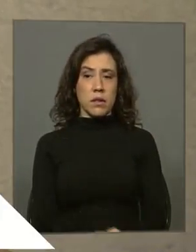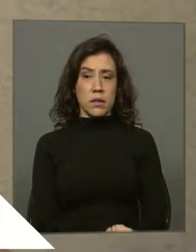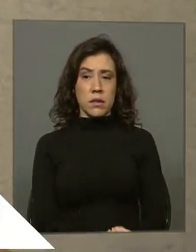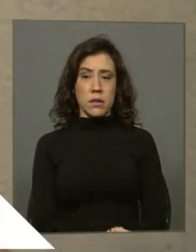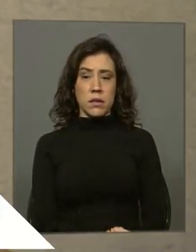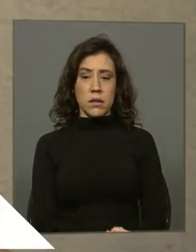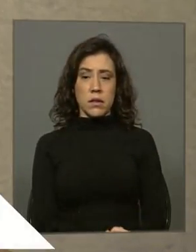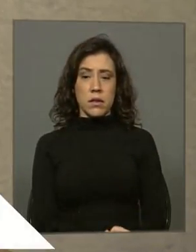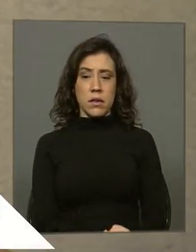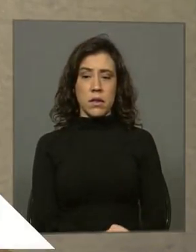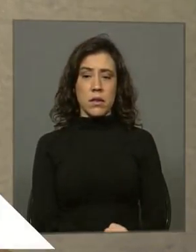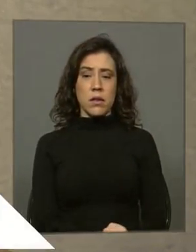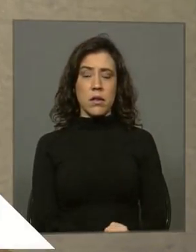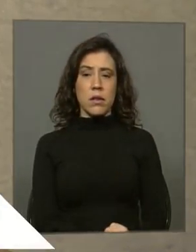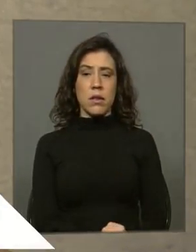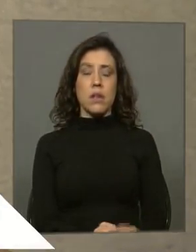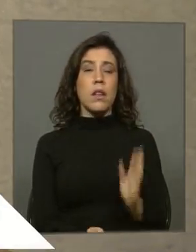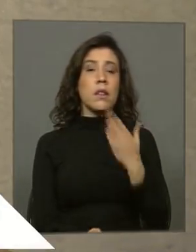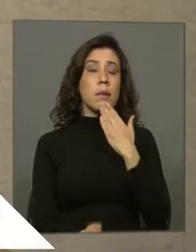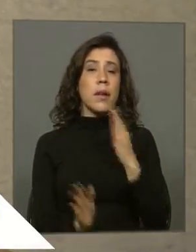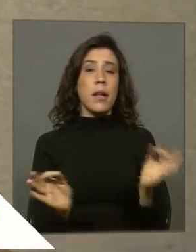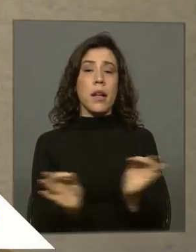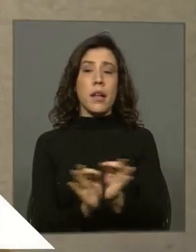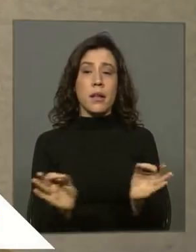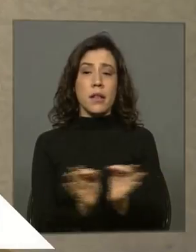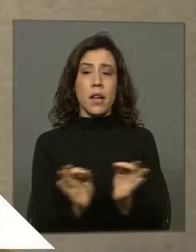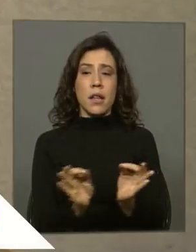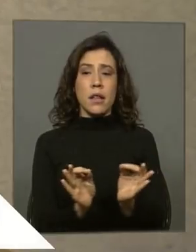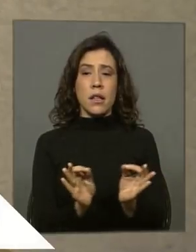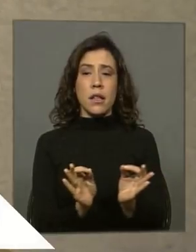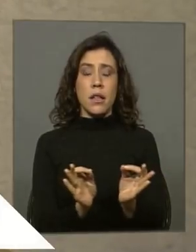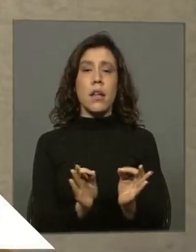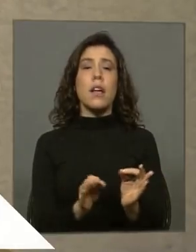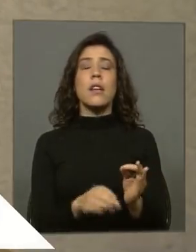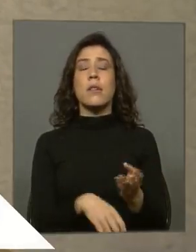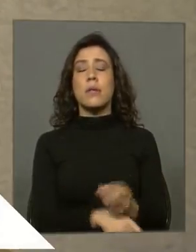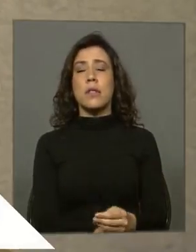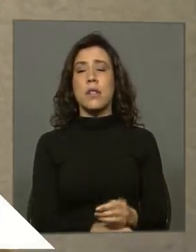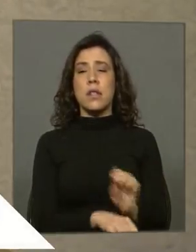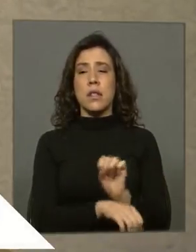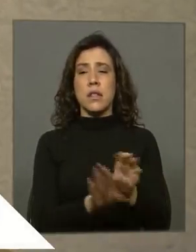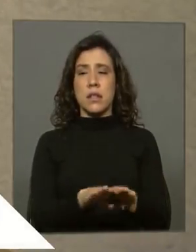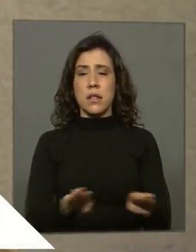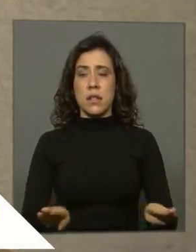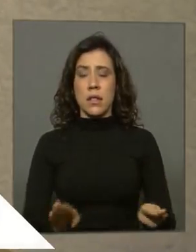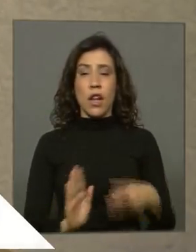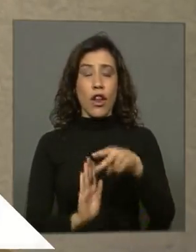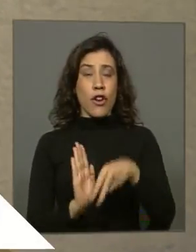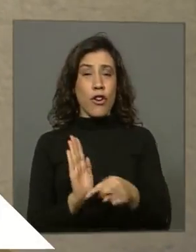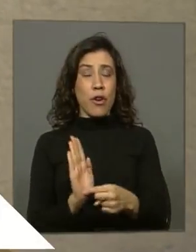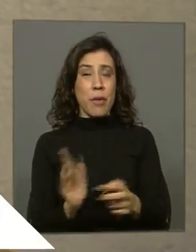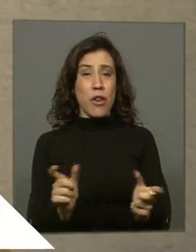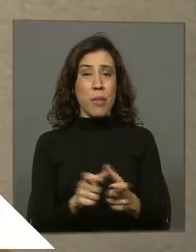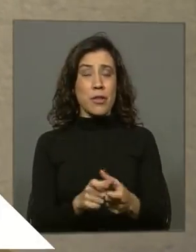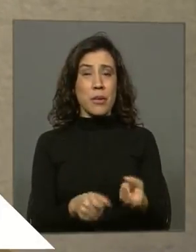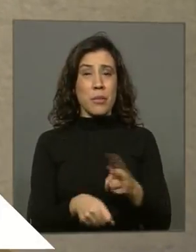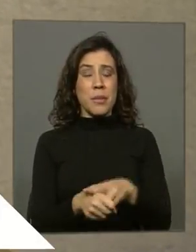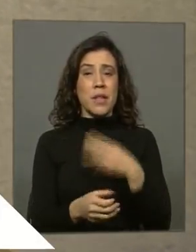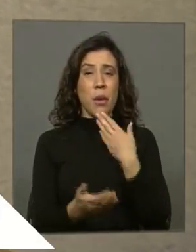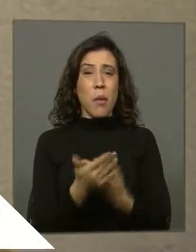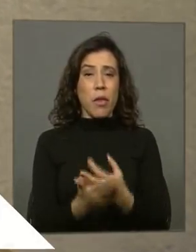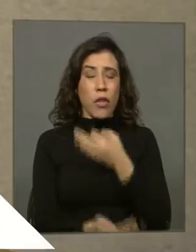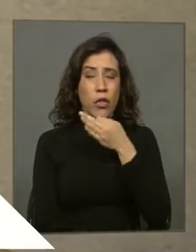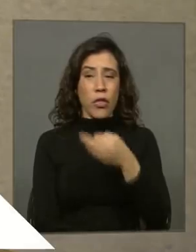hay un tema que también es importante aclararlo el robo que se produce en un estacionamiento acá en la norma que se la comisión mixta cuando se dice